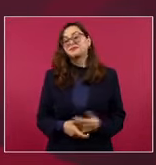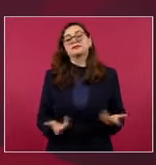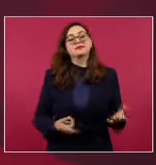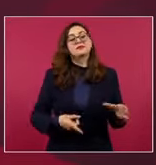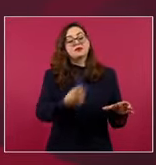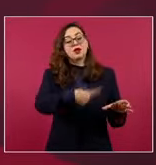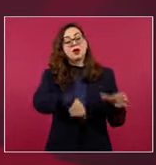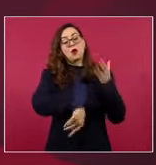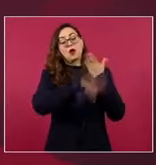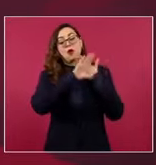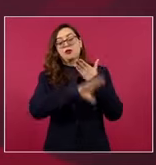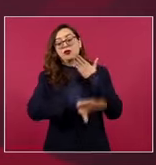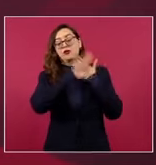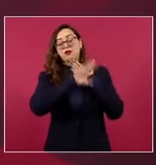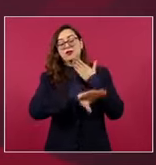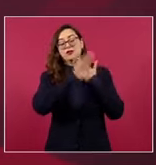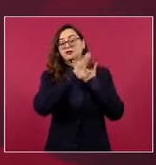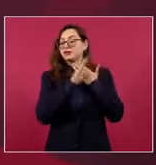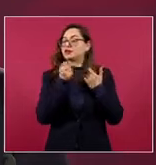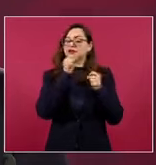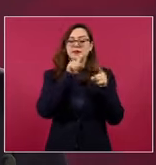nuestros adversarios.